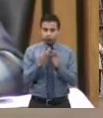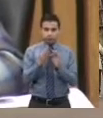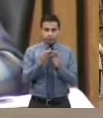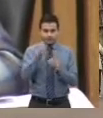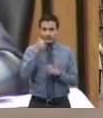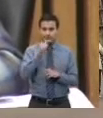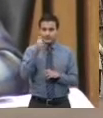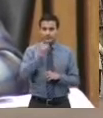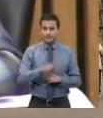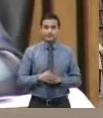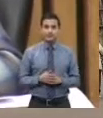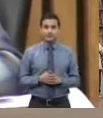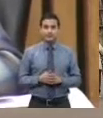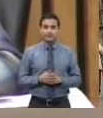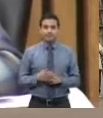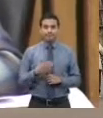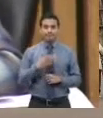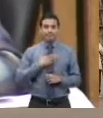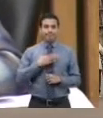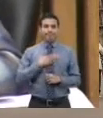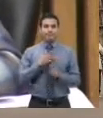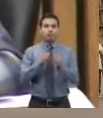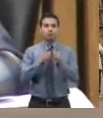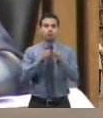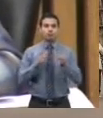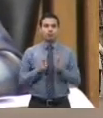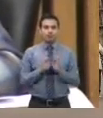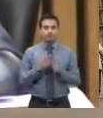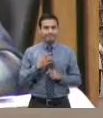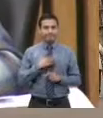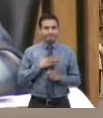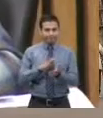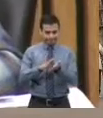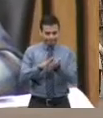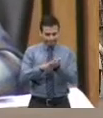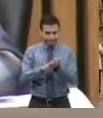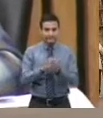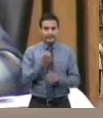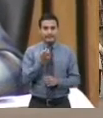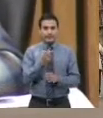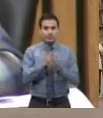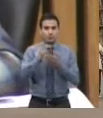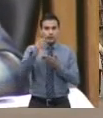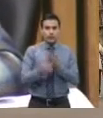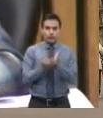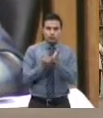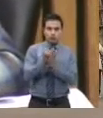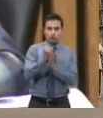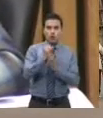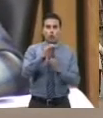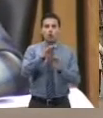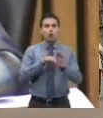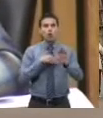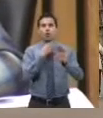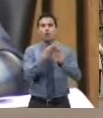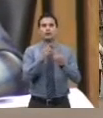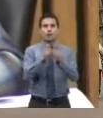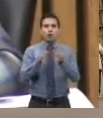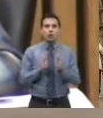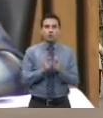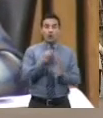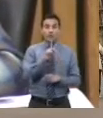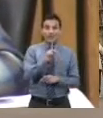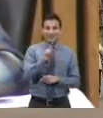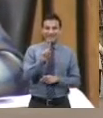país. Esta representación aplaude el hecho de la discusión del proyecto de dictamen en contra de los actos ilegales del Partido